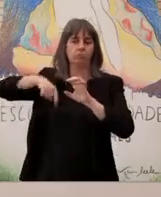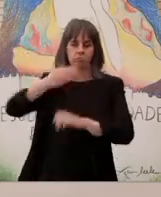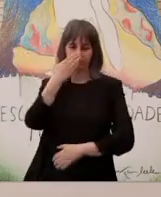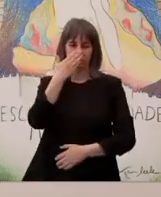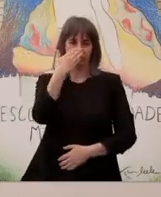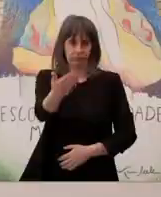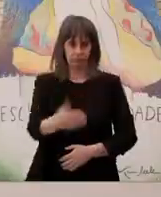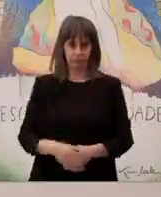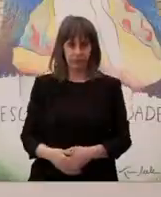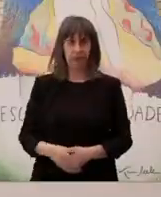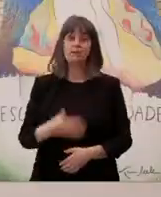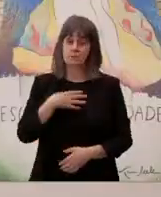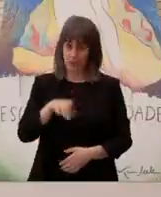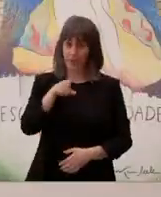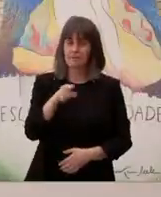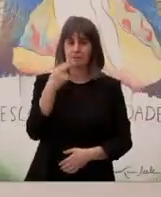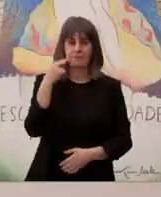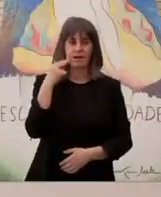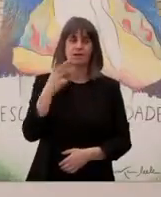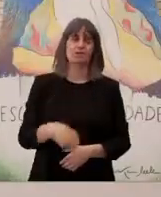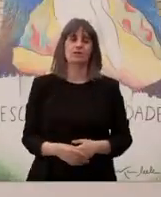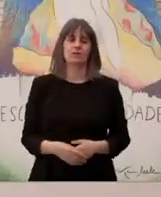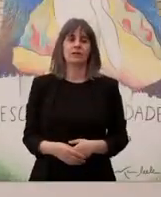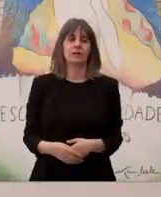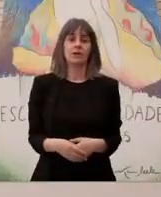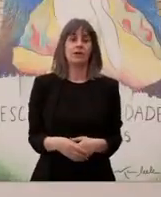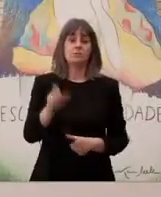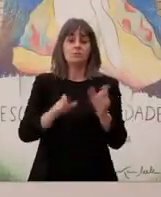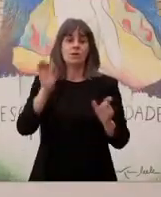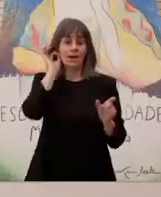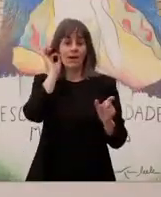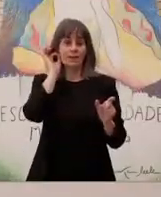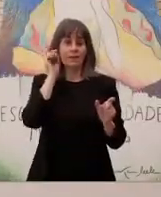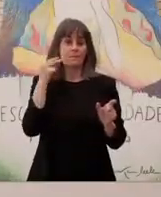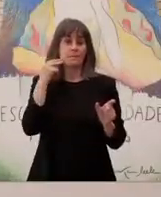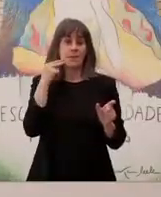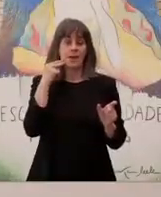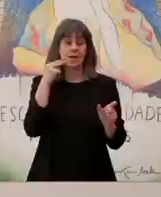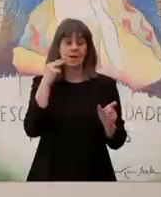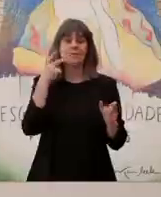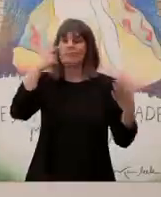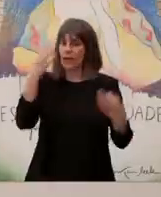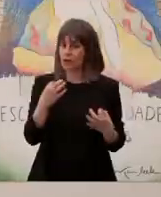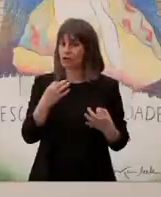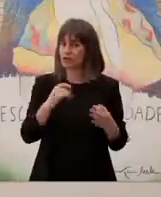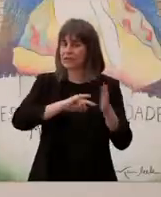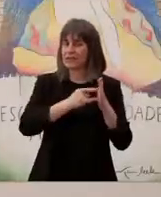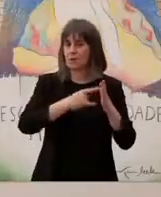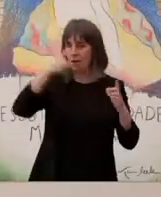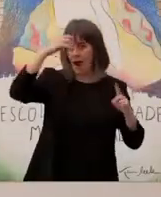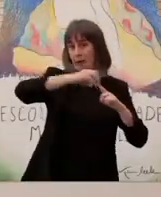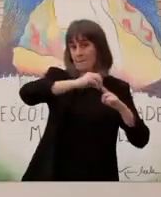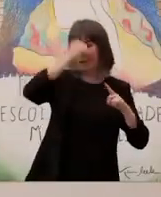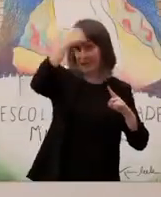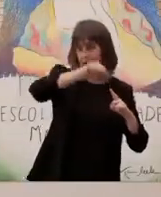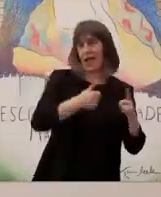y damos miedo y claro que asmuyeres de mosmedo ella muy peligroso por sistema patriarcal y machista muy